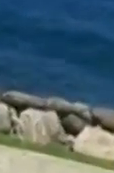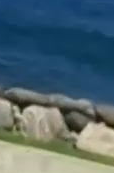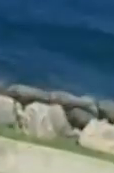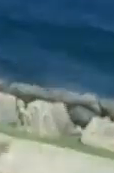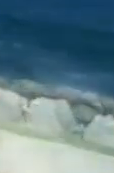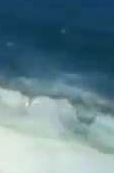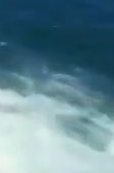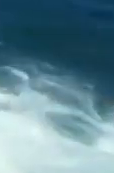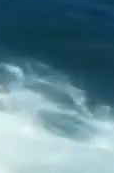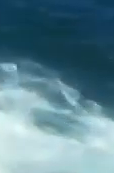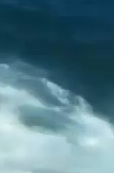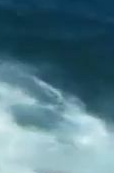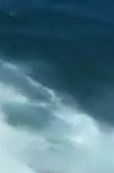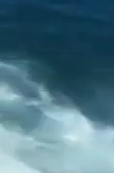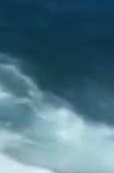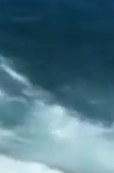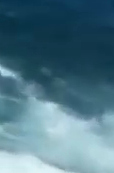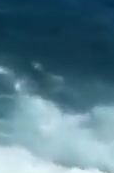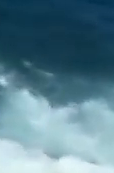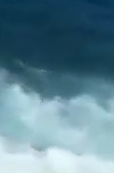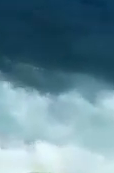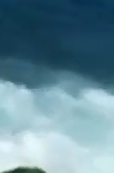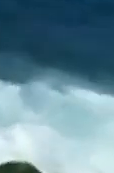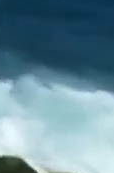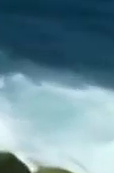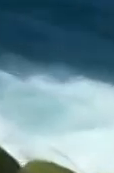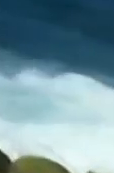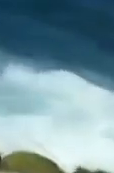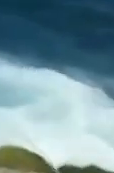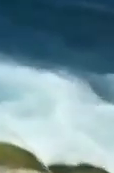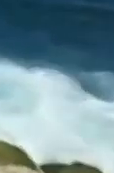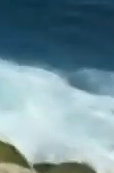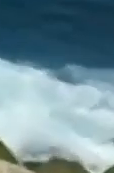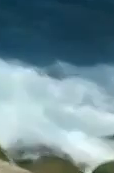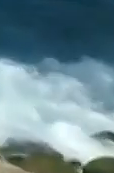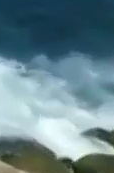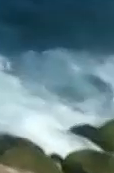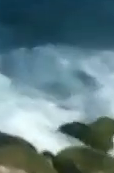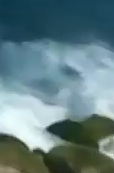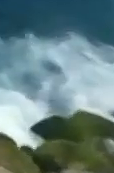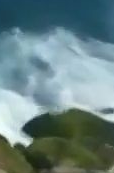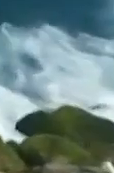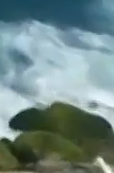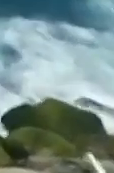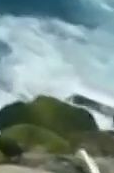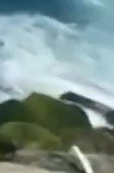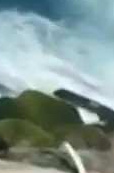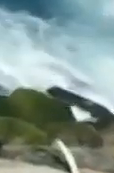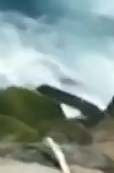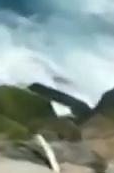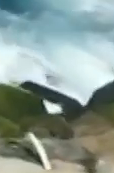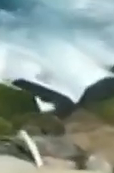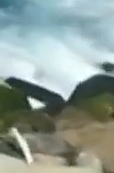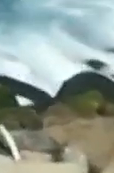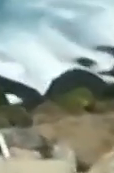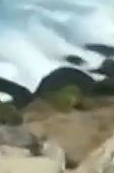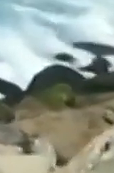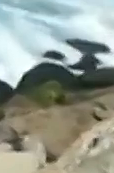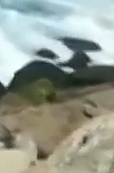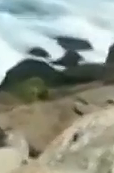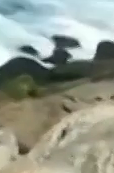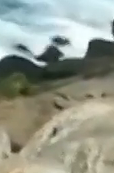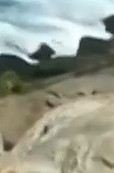ubicado en el casco histórico de La Guaira, Estado La Guaira. En este lugar en el que nos encontramos podemos destacar lo